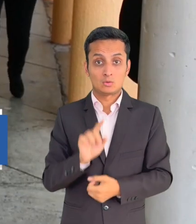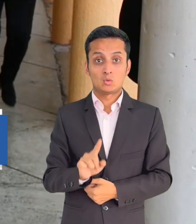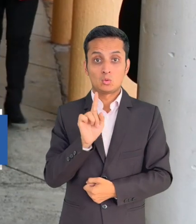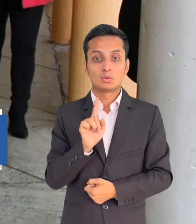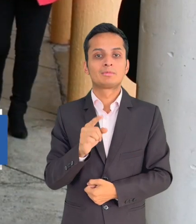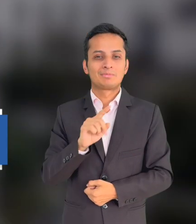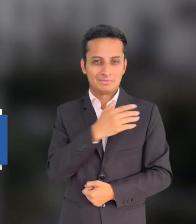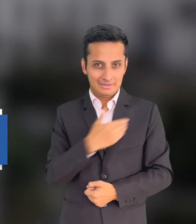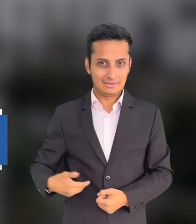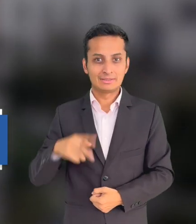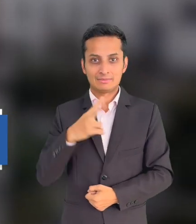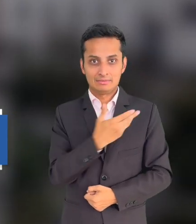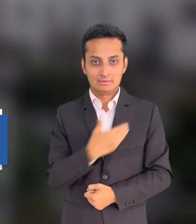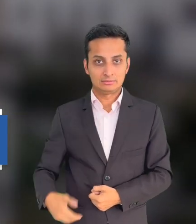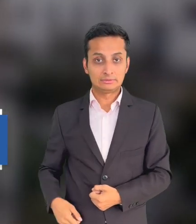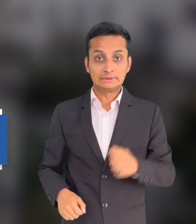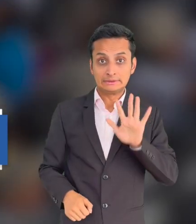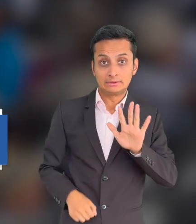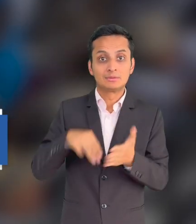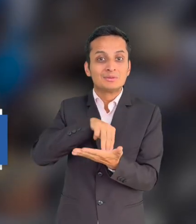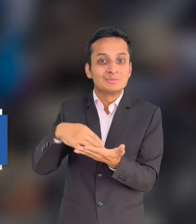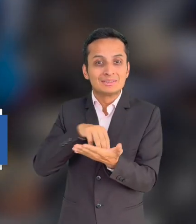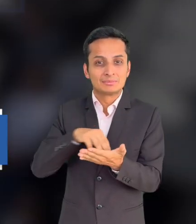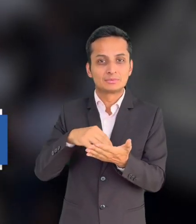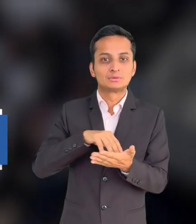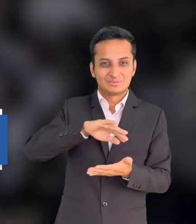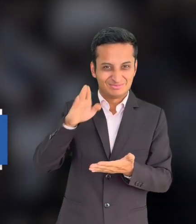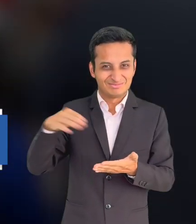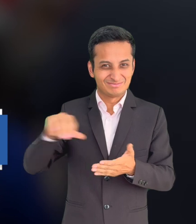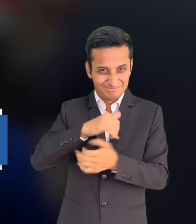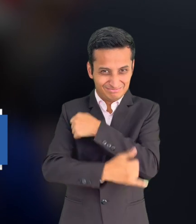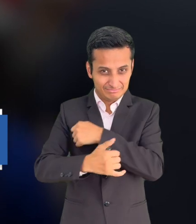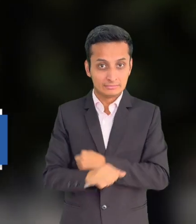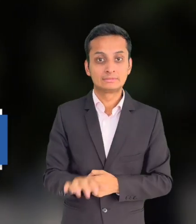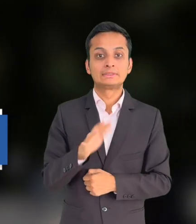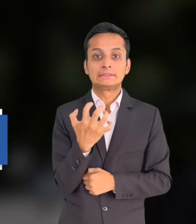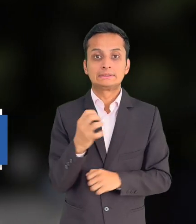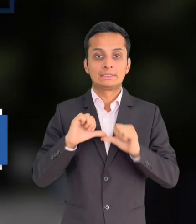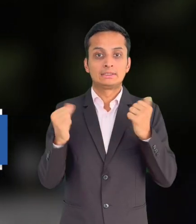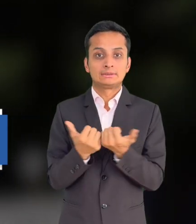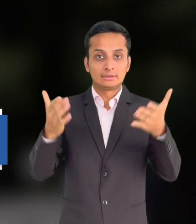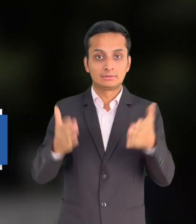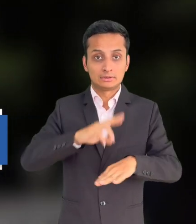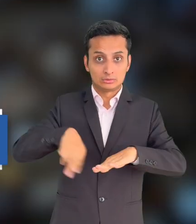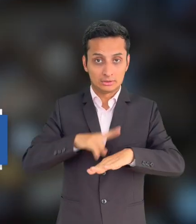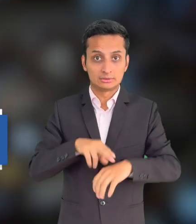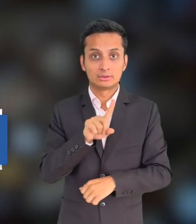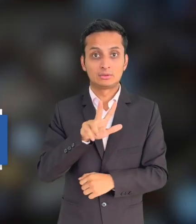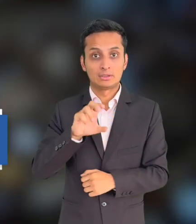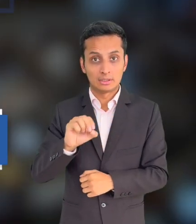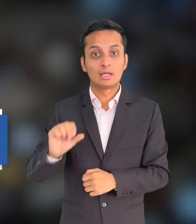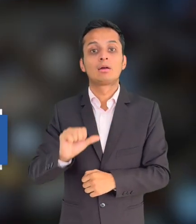a las urnas para elegir un binomio presidencial cinco representantes al parlamento andino 15 asambleístas nacionales